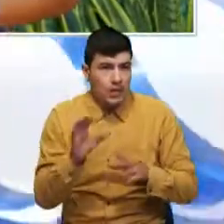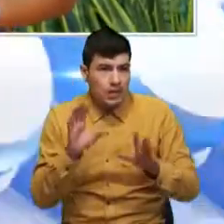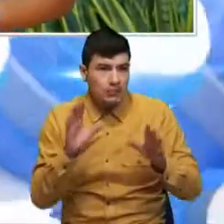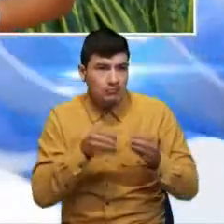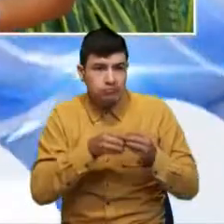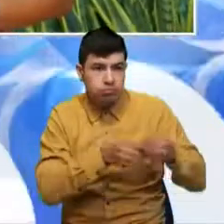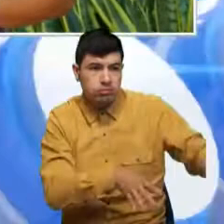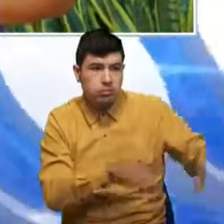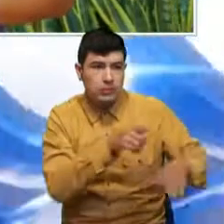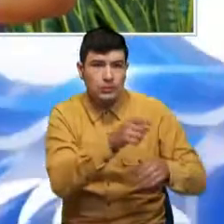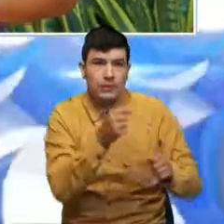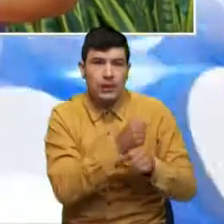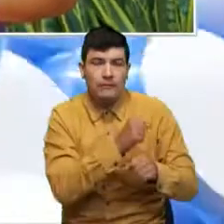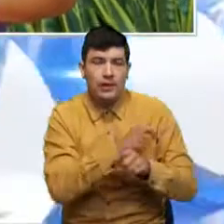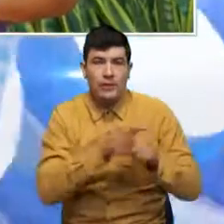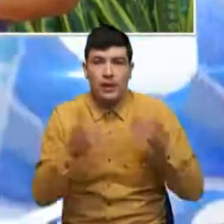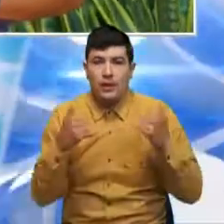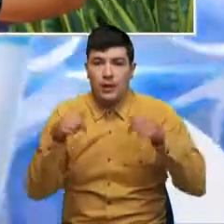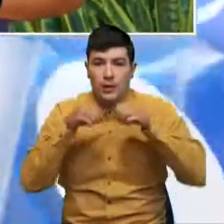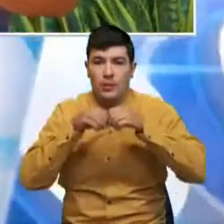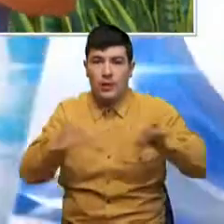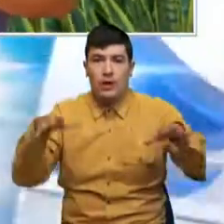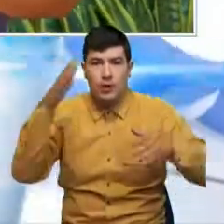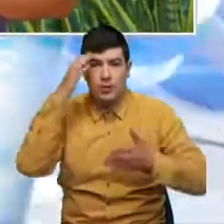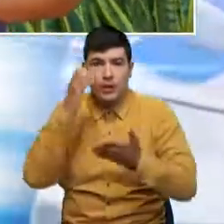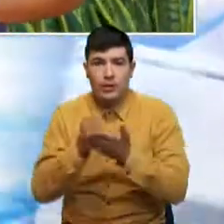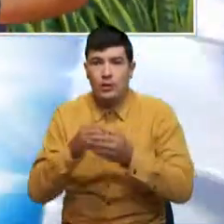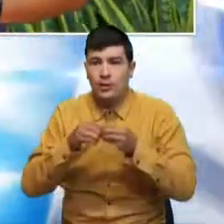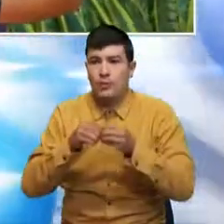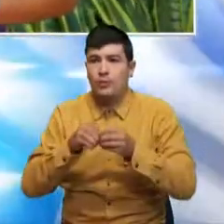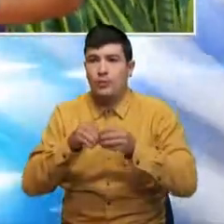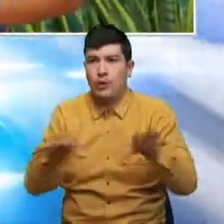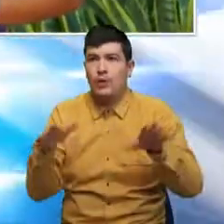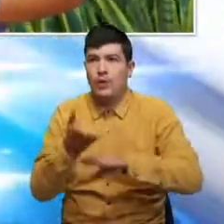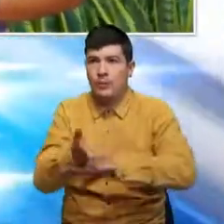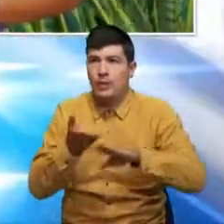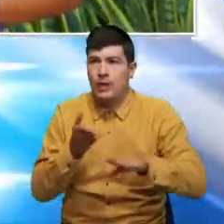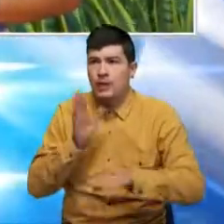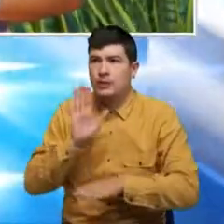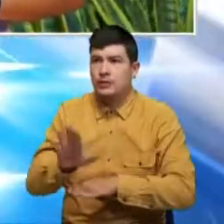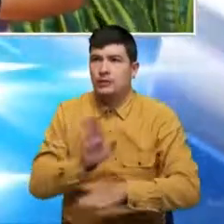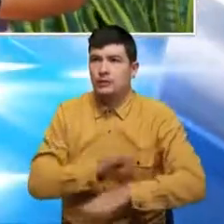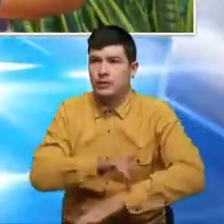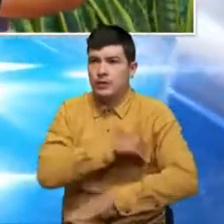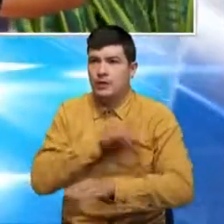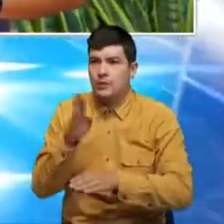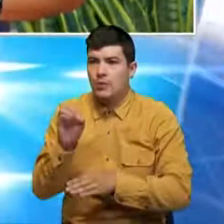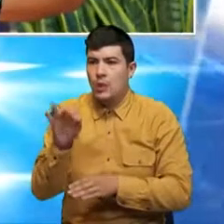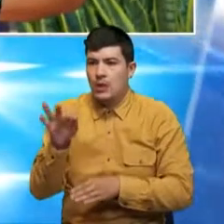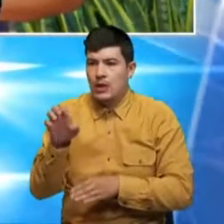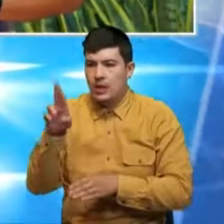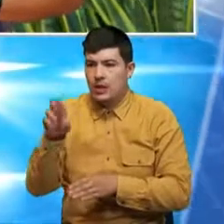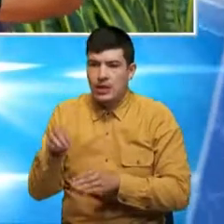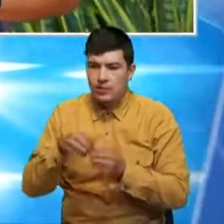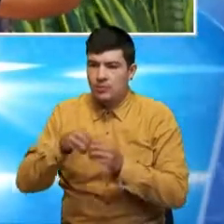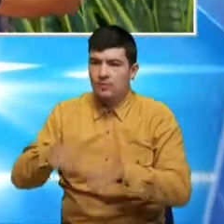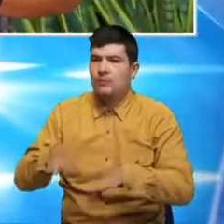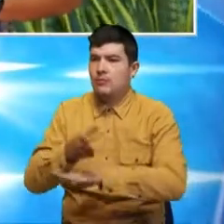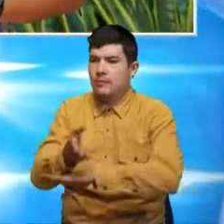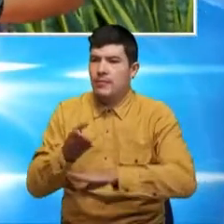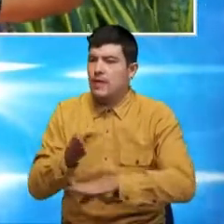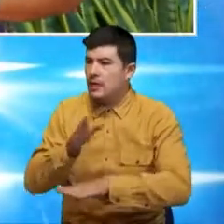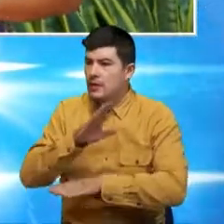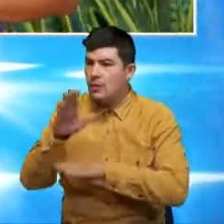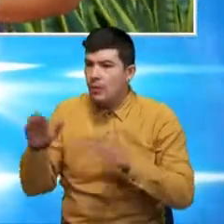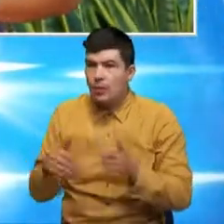ya causó rechazo total en la opinión pública que pide la renuncia del ministro botero esta sola información desde la ciudad de cúcuta con la cámara